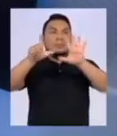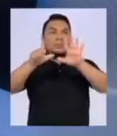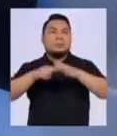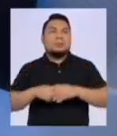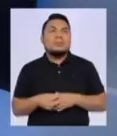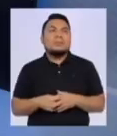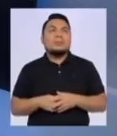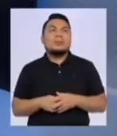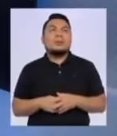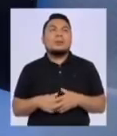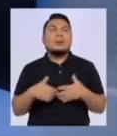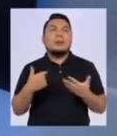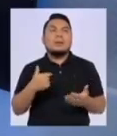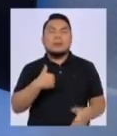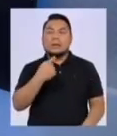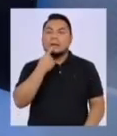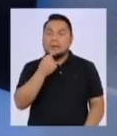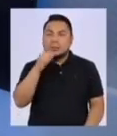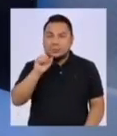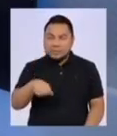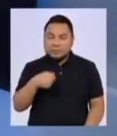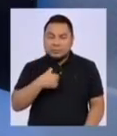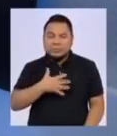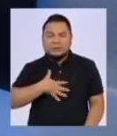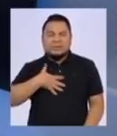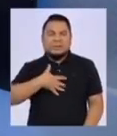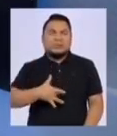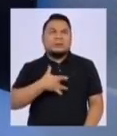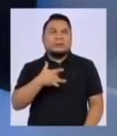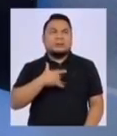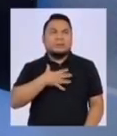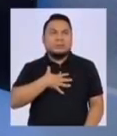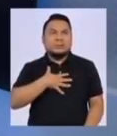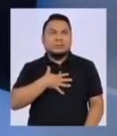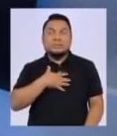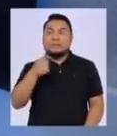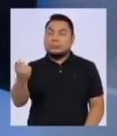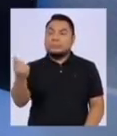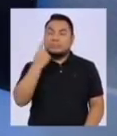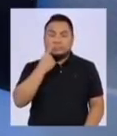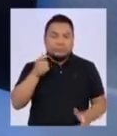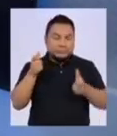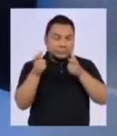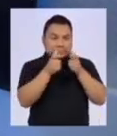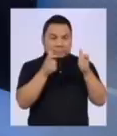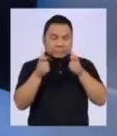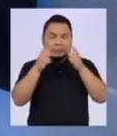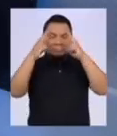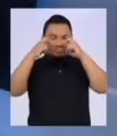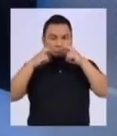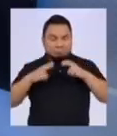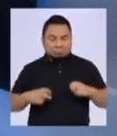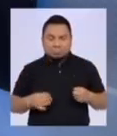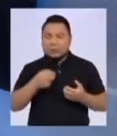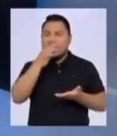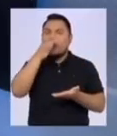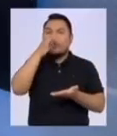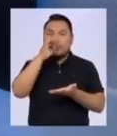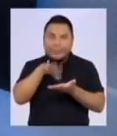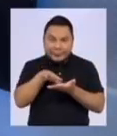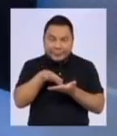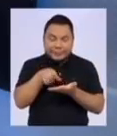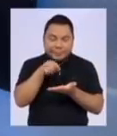lo reporté, estuve con los síntomas. Me estuvieron monitoreando, luego me hicieron el